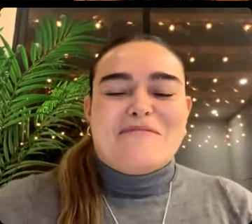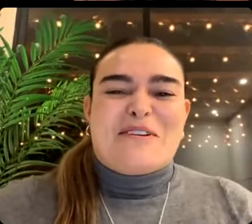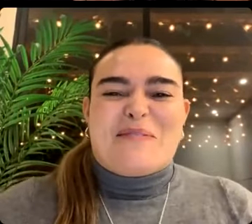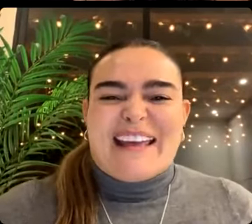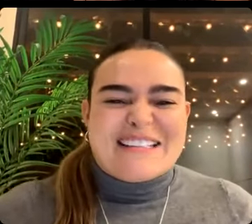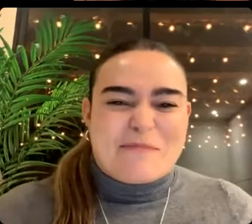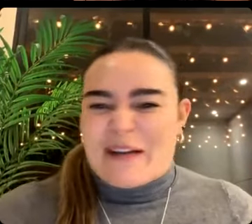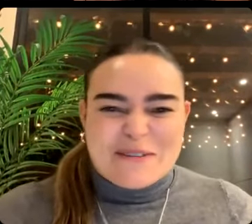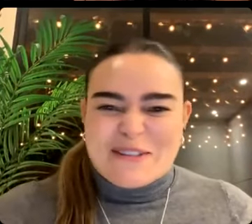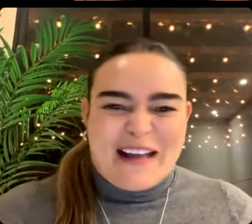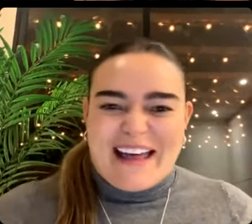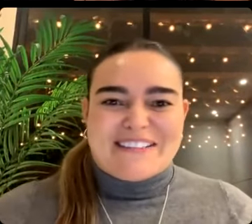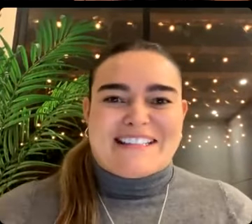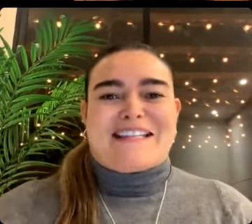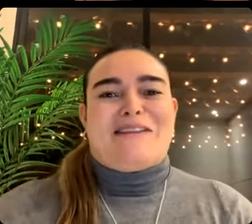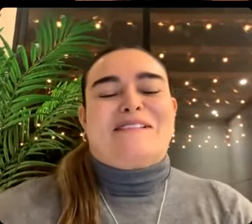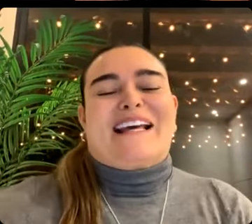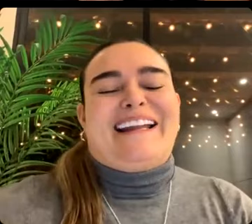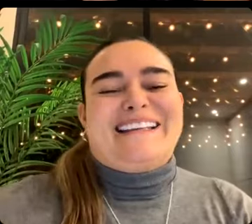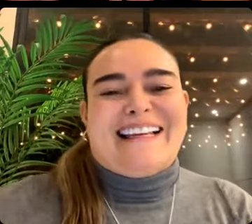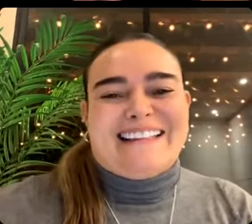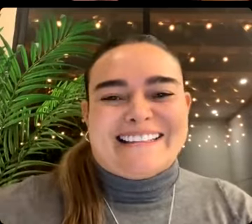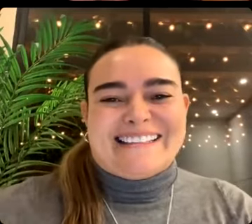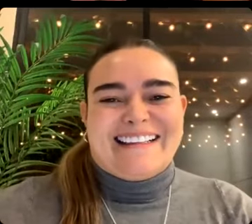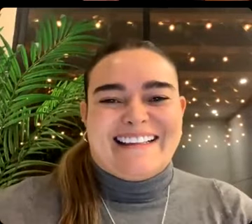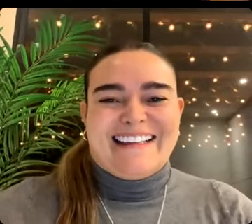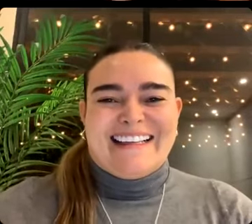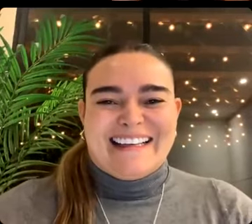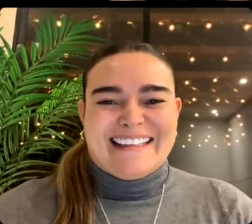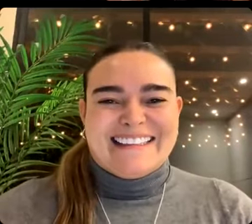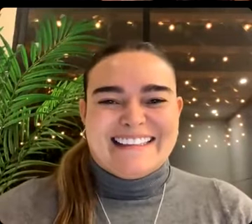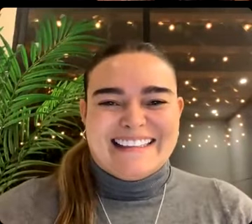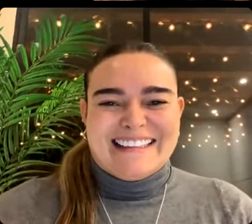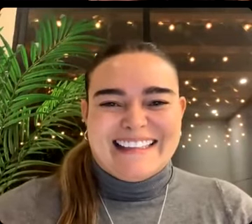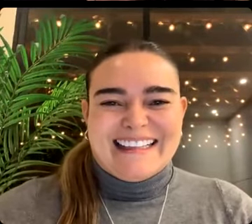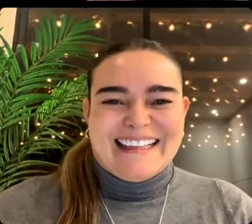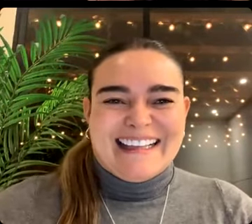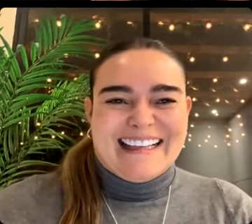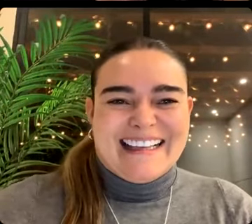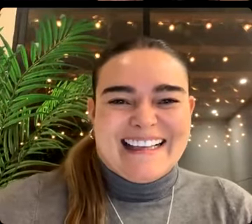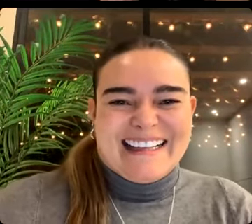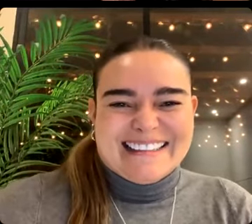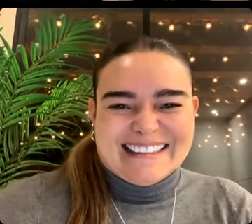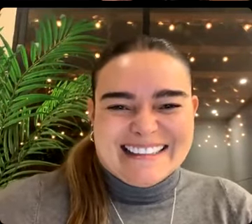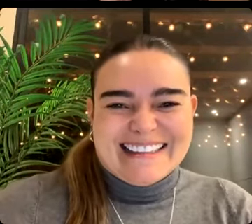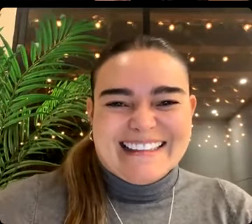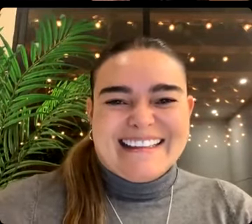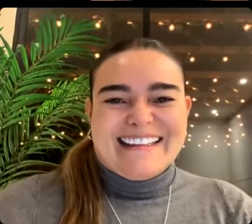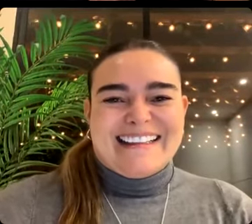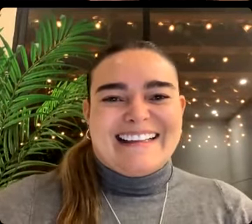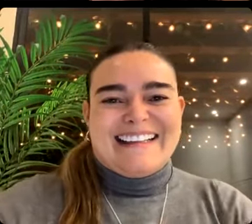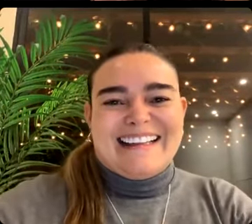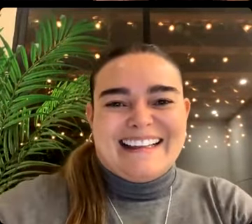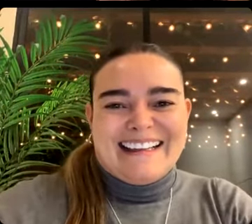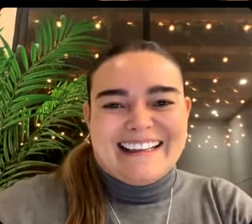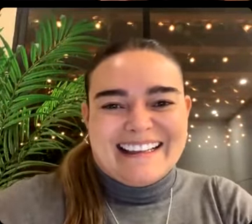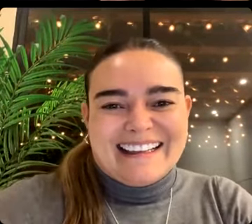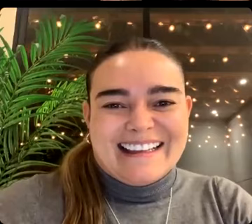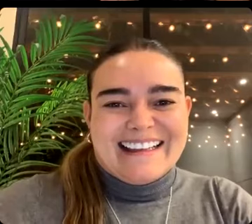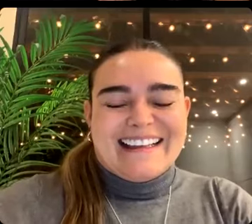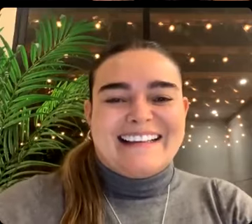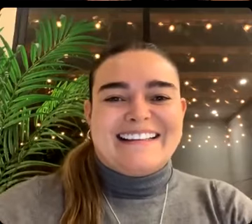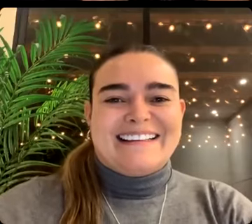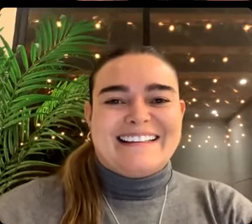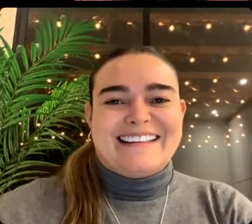vas? Muy bien, súper emocionados. Estamos en Exceltis. Eso me hace tan feliz, Cata, porque es la primera vez que tenemos una